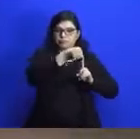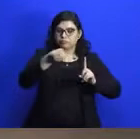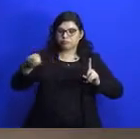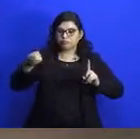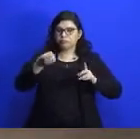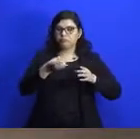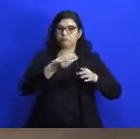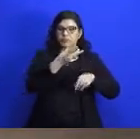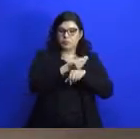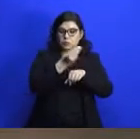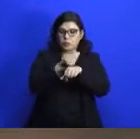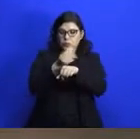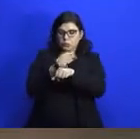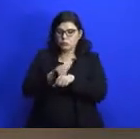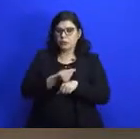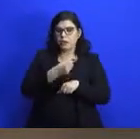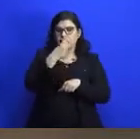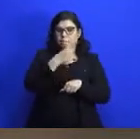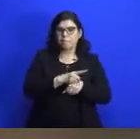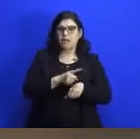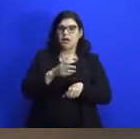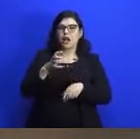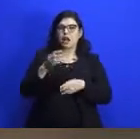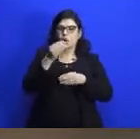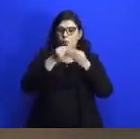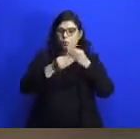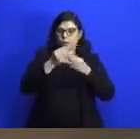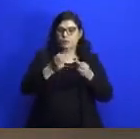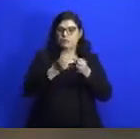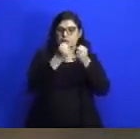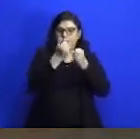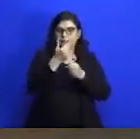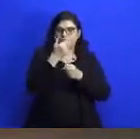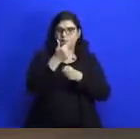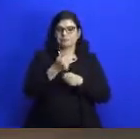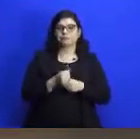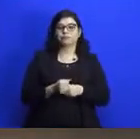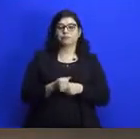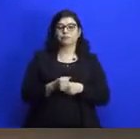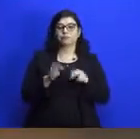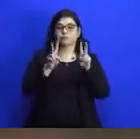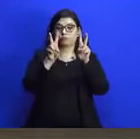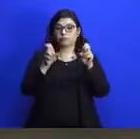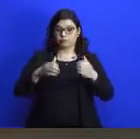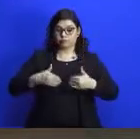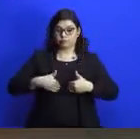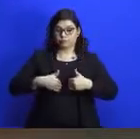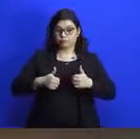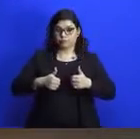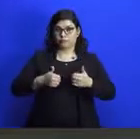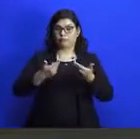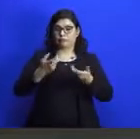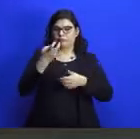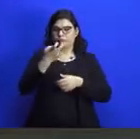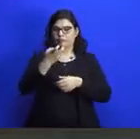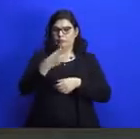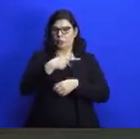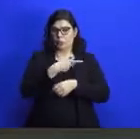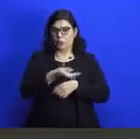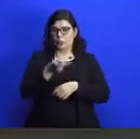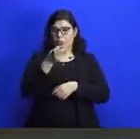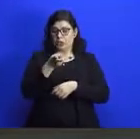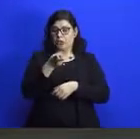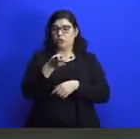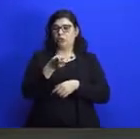bancos para que puedan rescatar más y mejor alimento. El hambre hoy es un problema que nos debe preocupar, pero